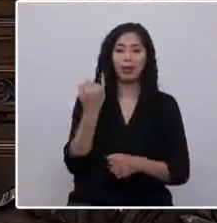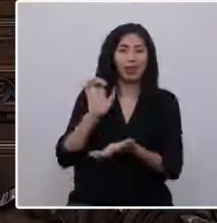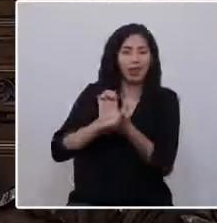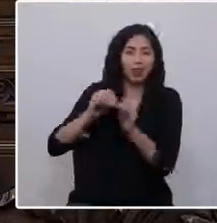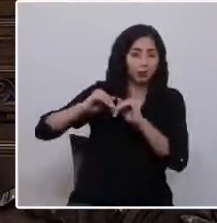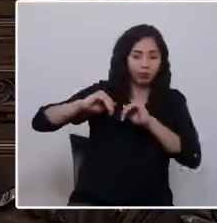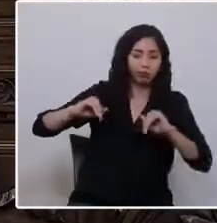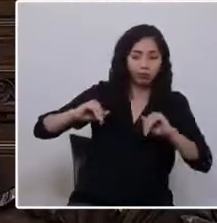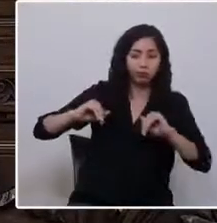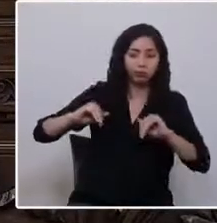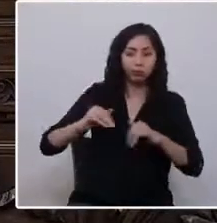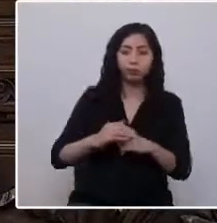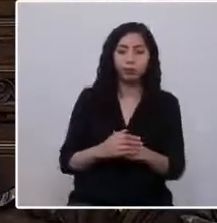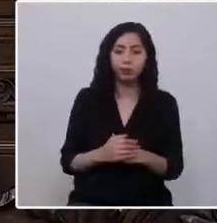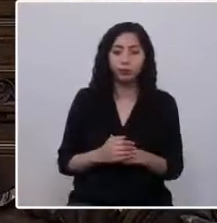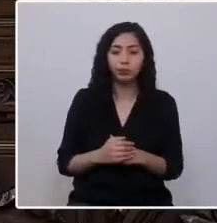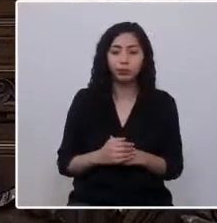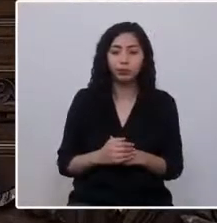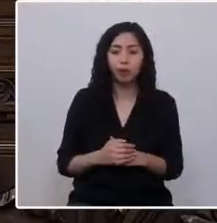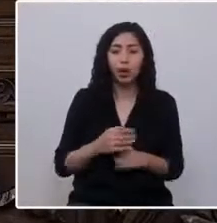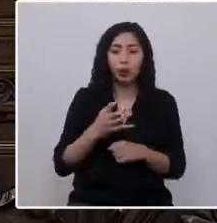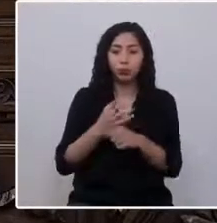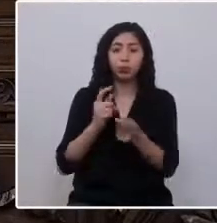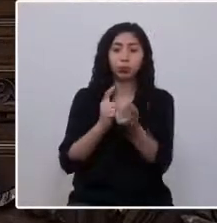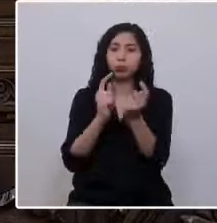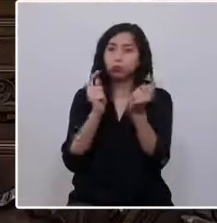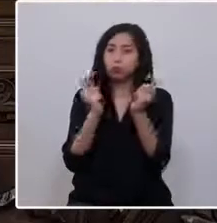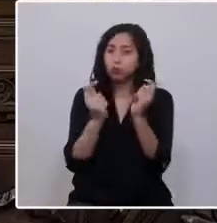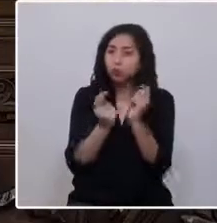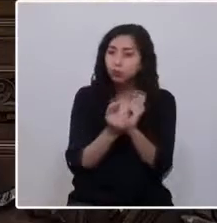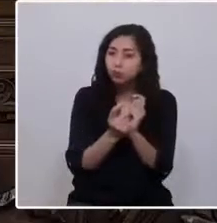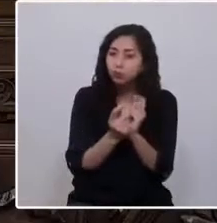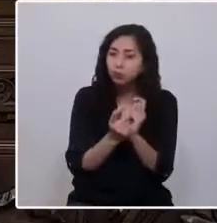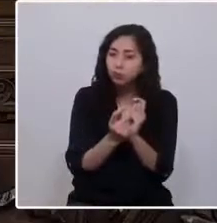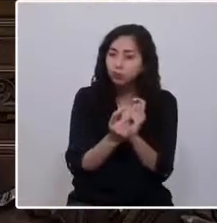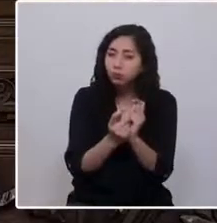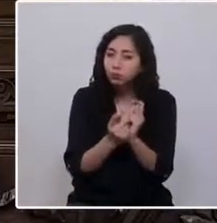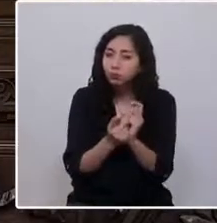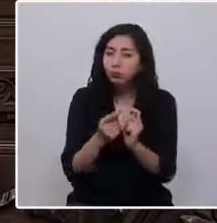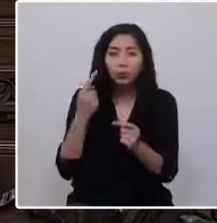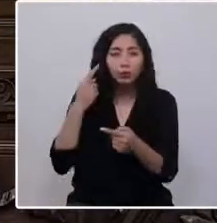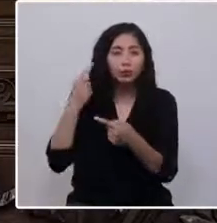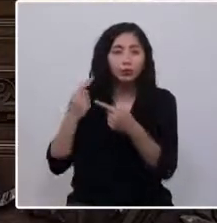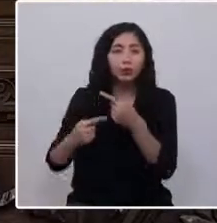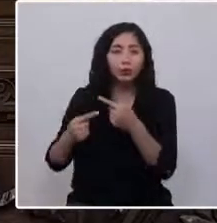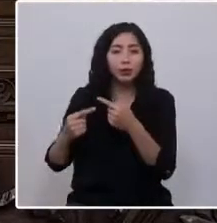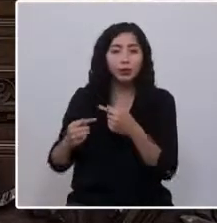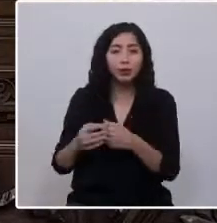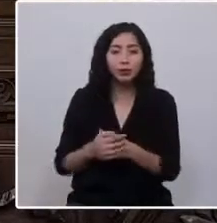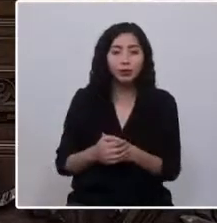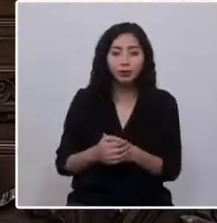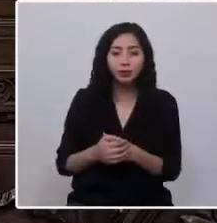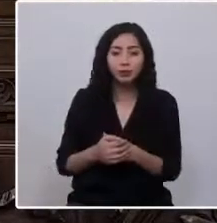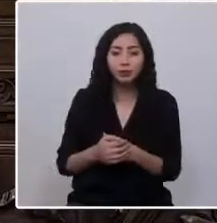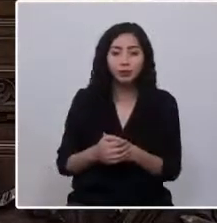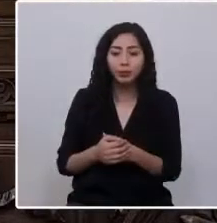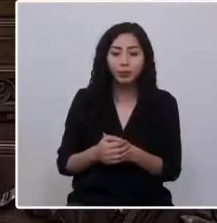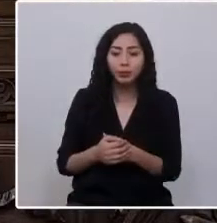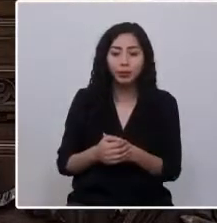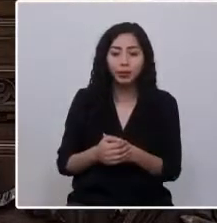es un cambio que rompe en una democracia restringida propia de la lógica que implementó la institucionalidad dictatorial